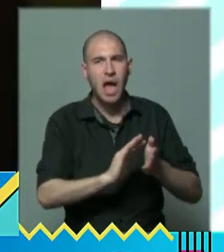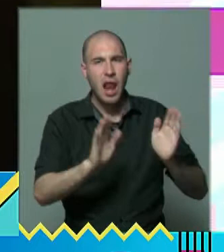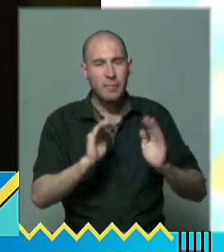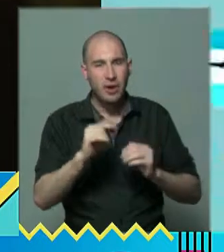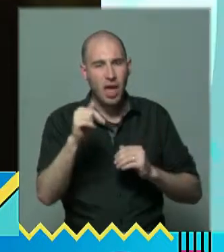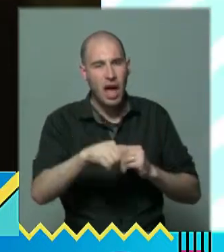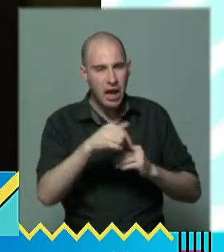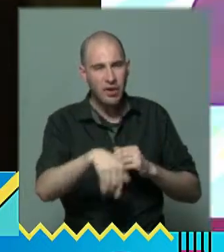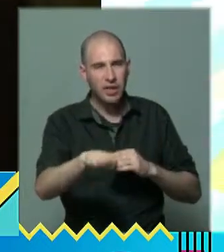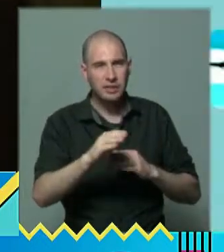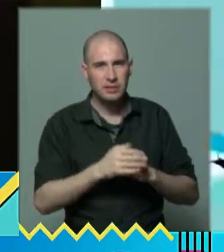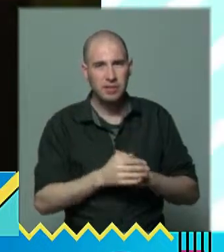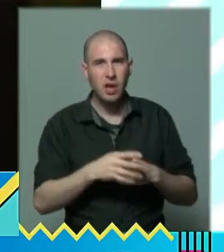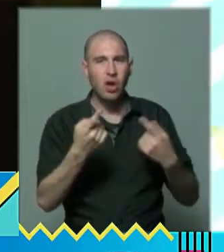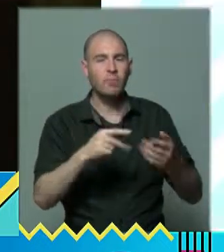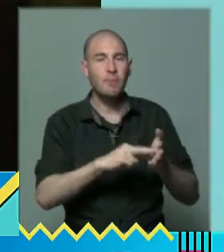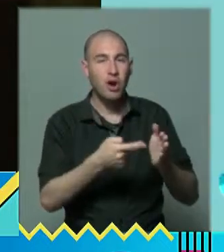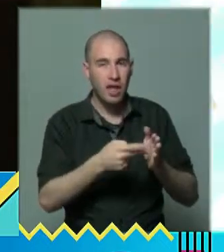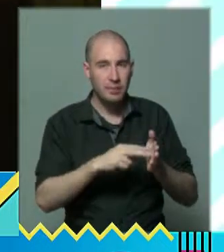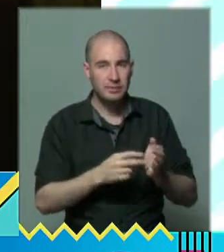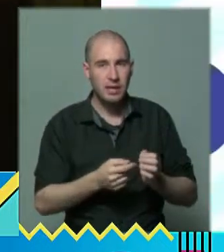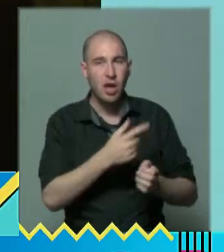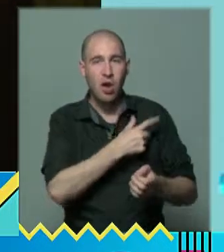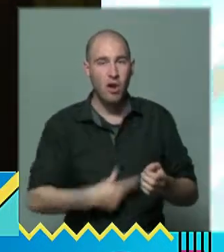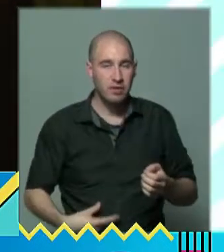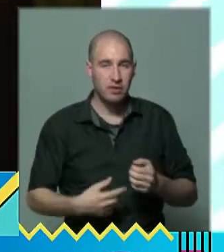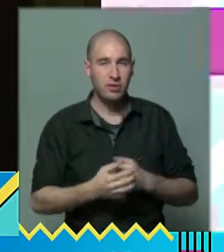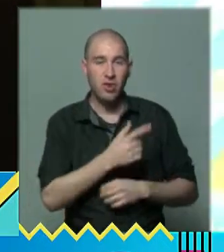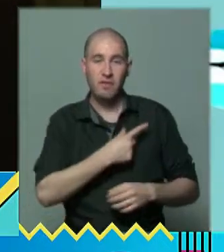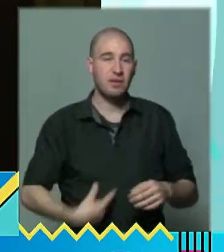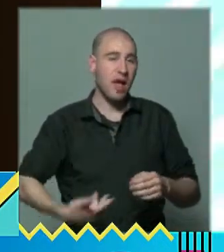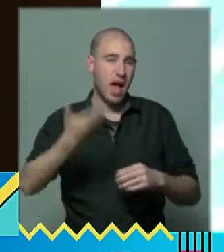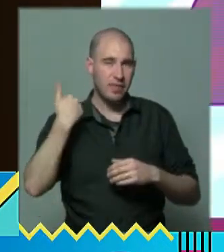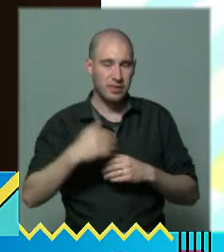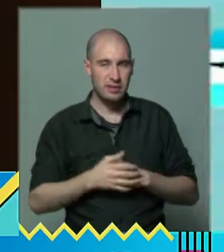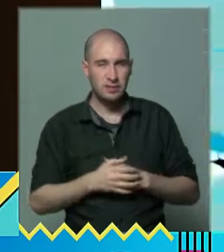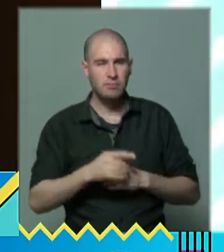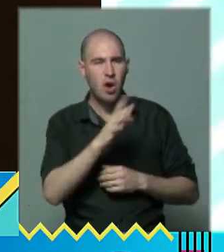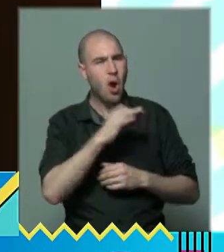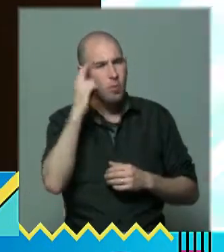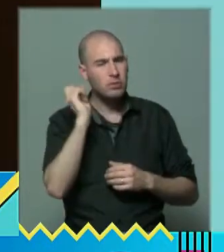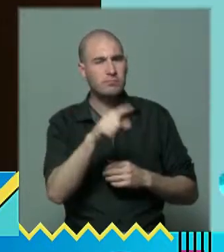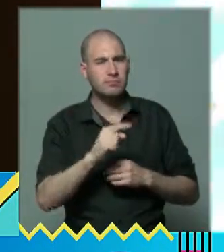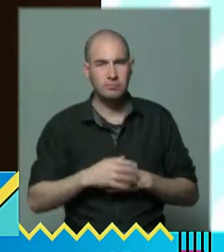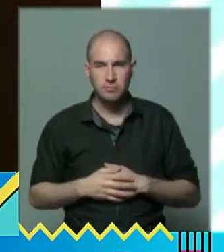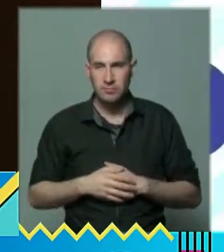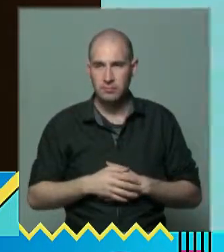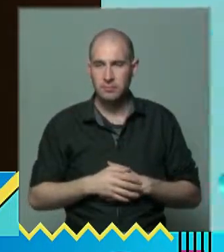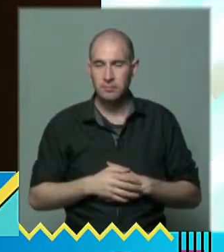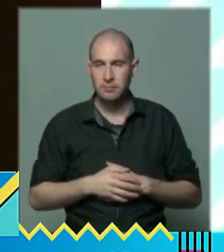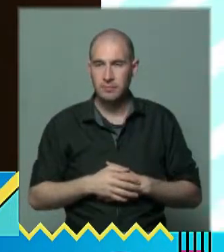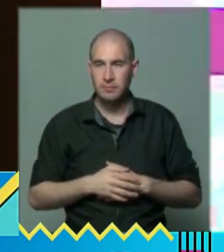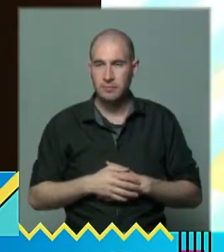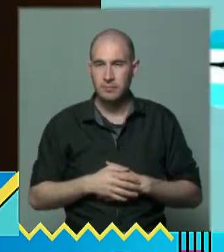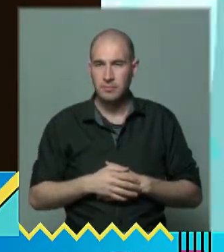se está viviendo hoy es una consecuencia del gobierno o de gobiernos anteriores. ¿Vos qué opinión tenés al respecto?